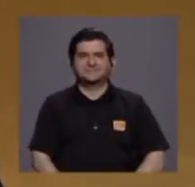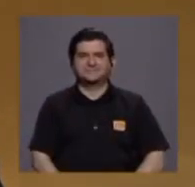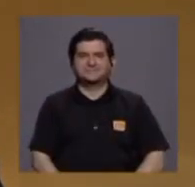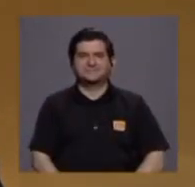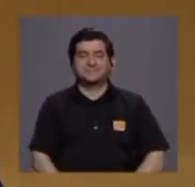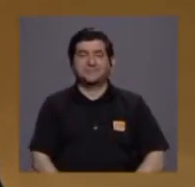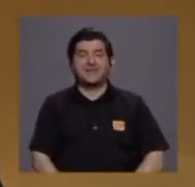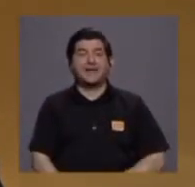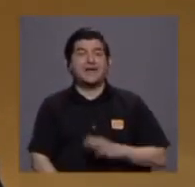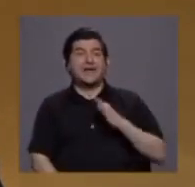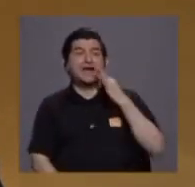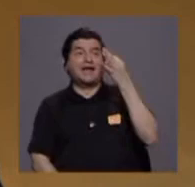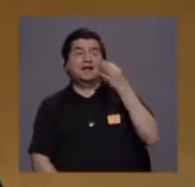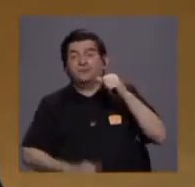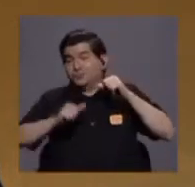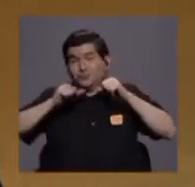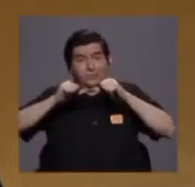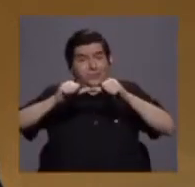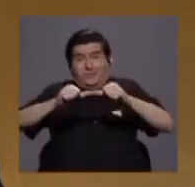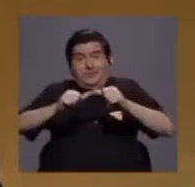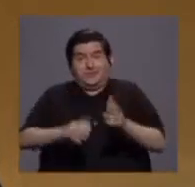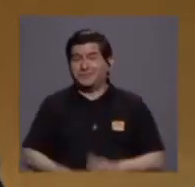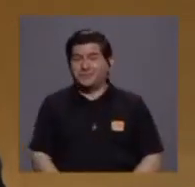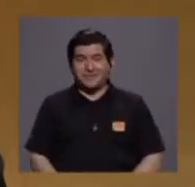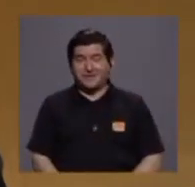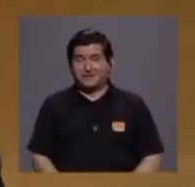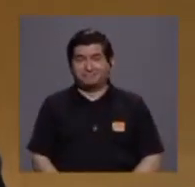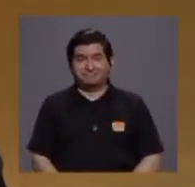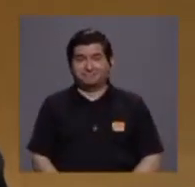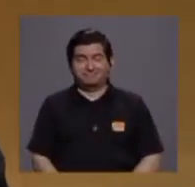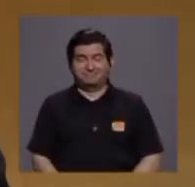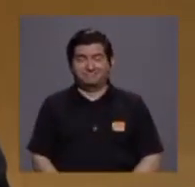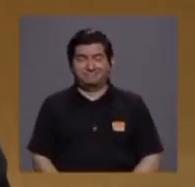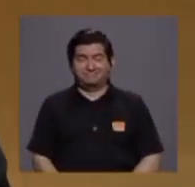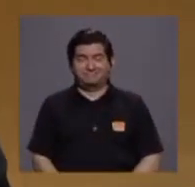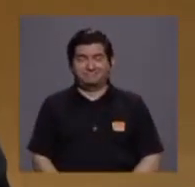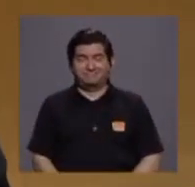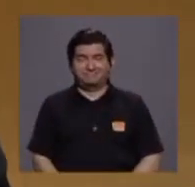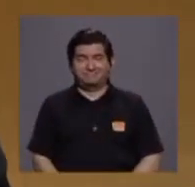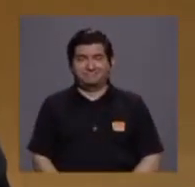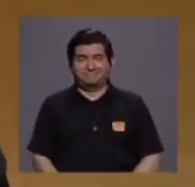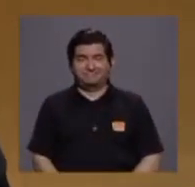el futuro va para adelante, eso es algo que está allá, y